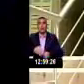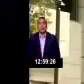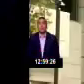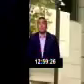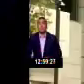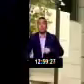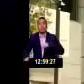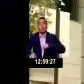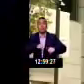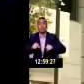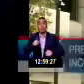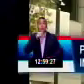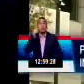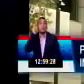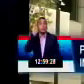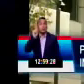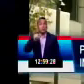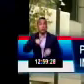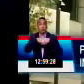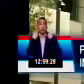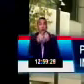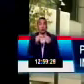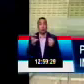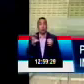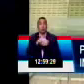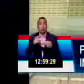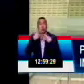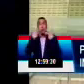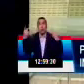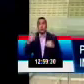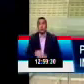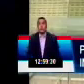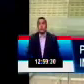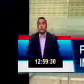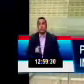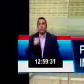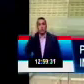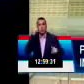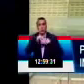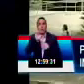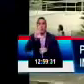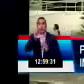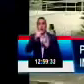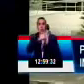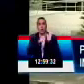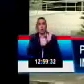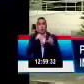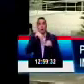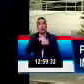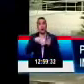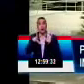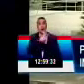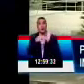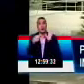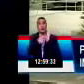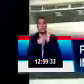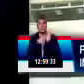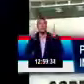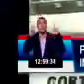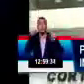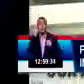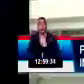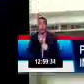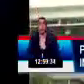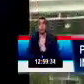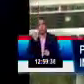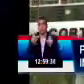La diligencia, encabezada por el Movimiento Unidad Popular, que cuestiona 5 artículos del cuerpo legal relacionados al tema